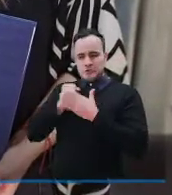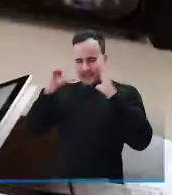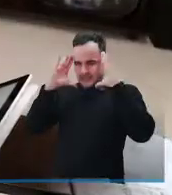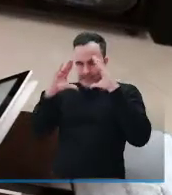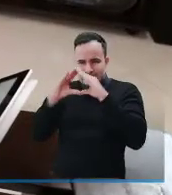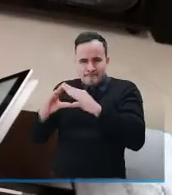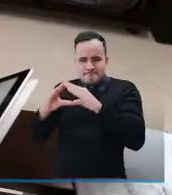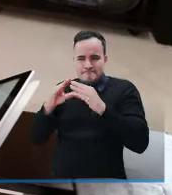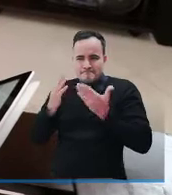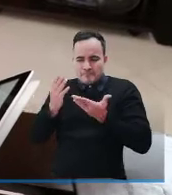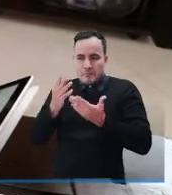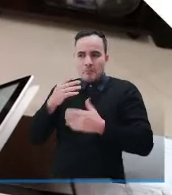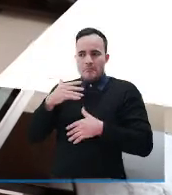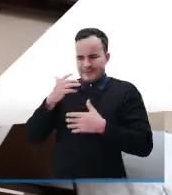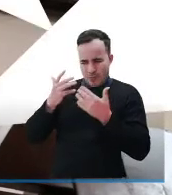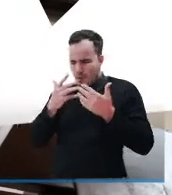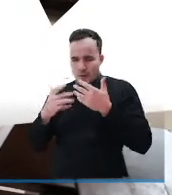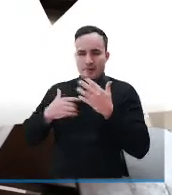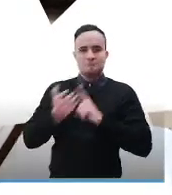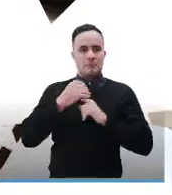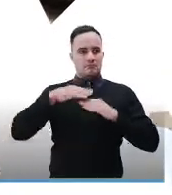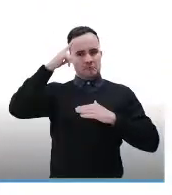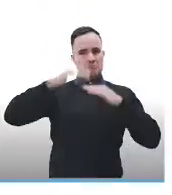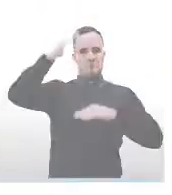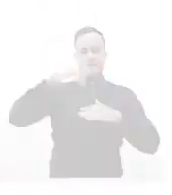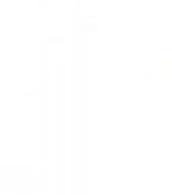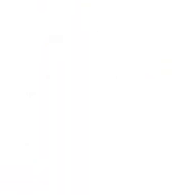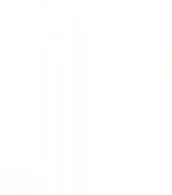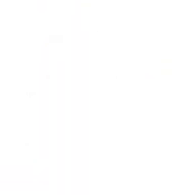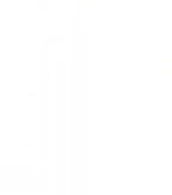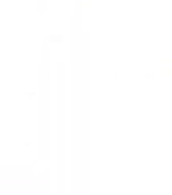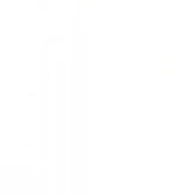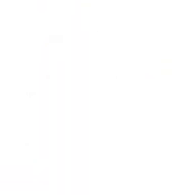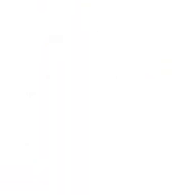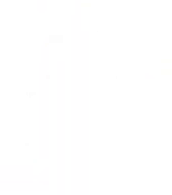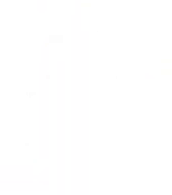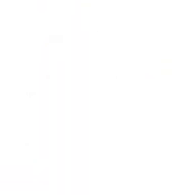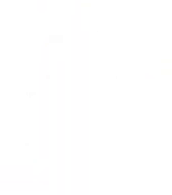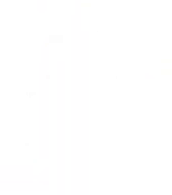concentración a la hora de mis estudios e igual fue muy divertido por este tiempo de pandemia.